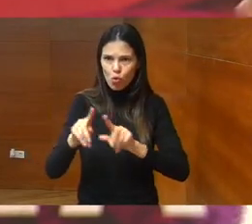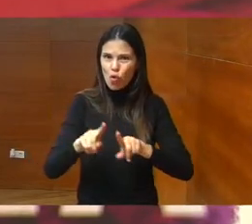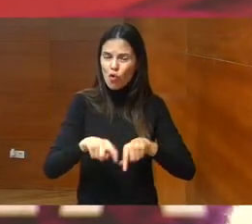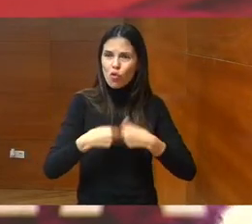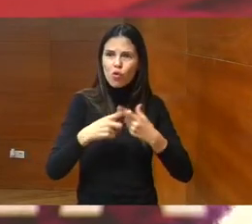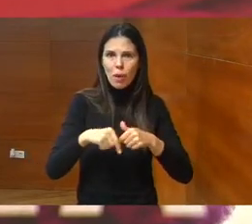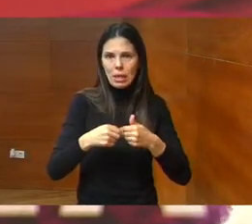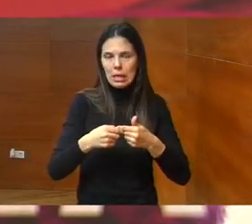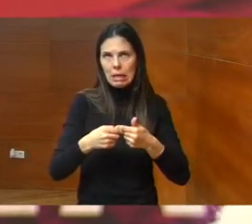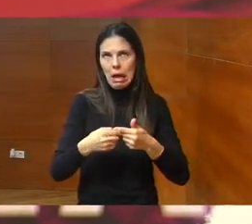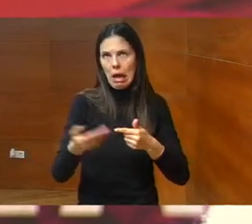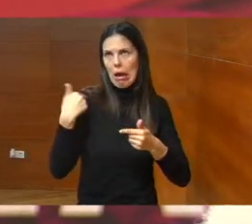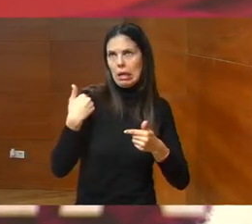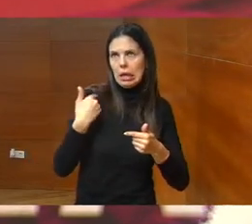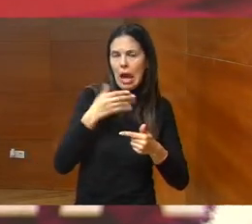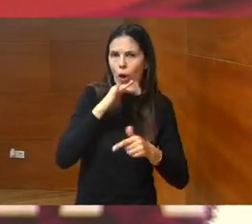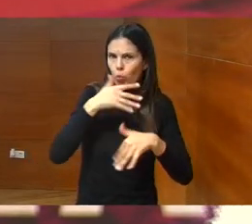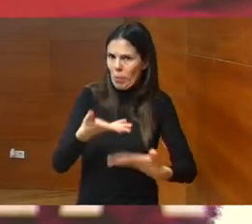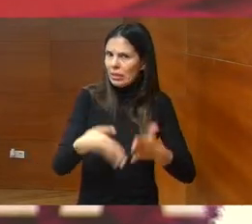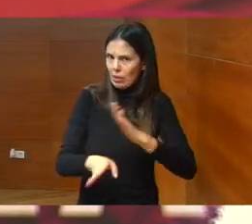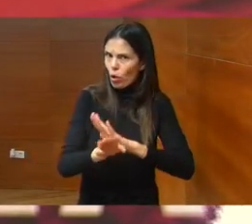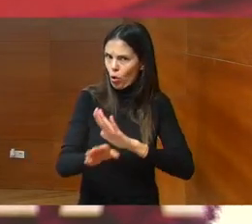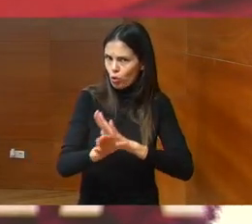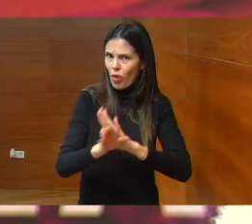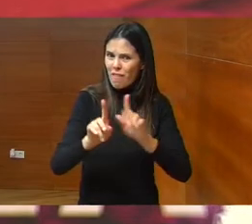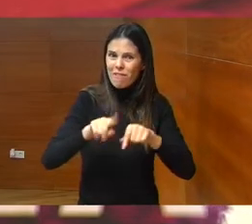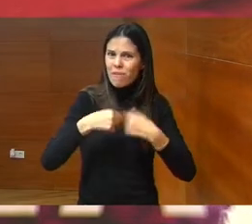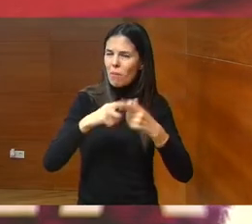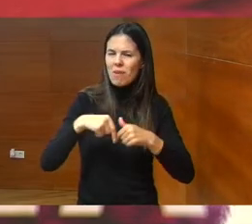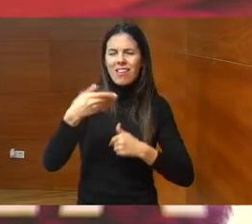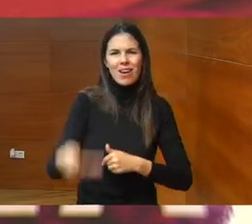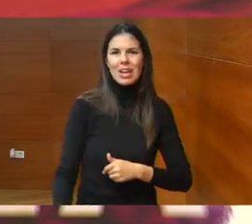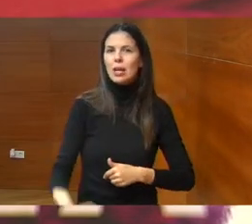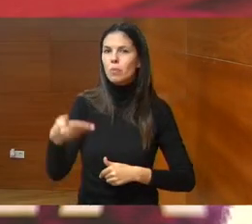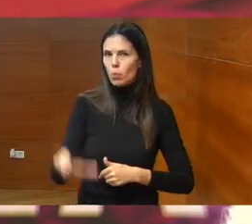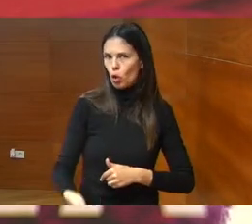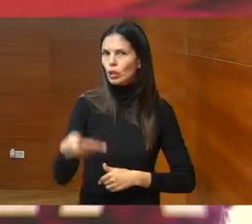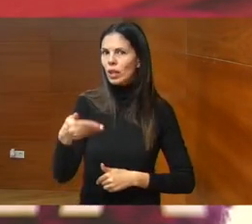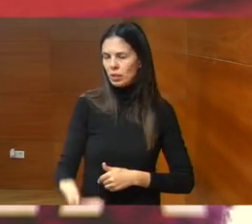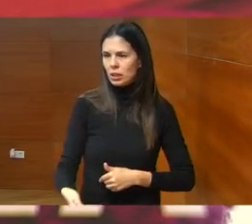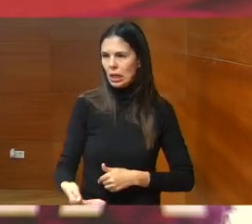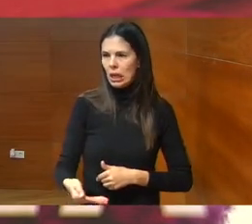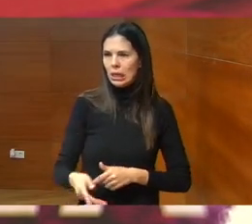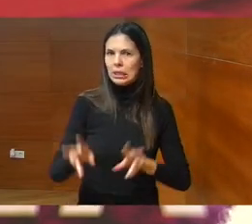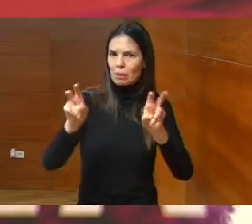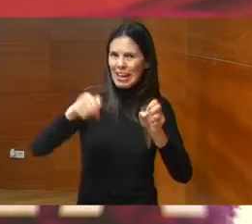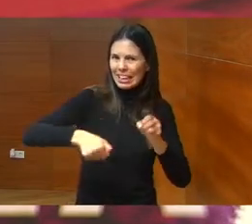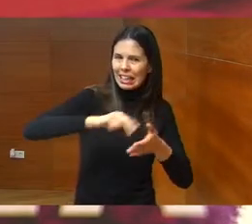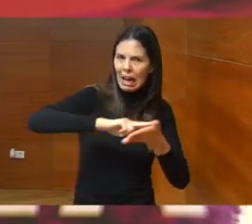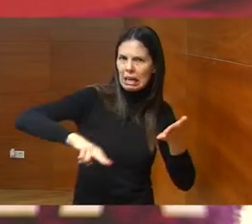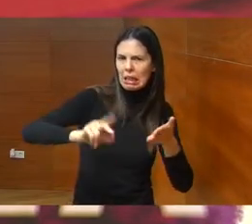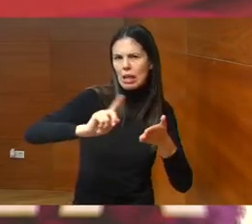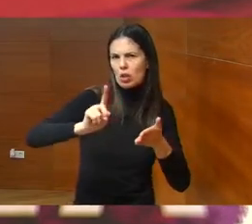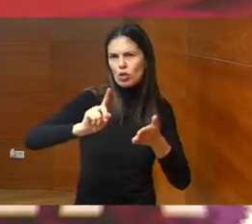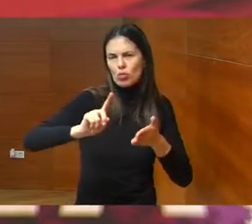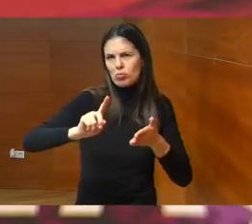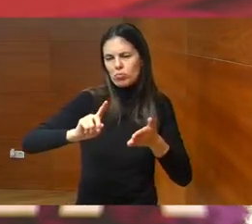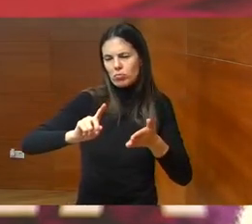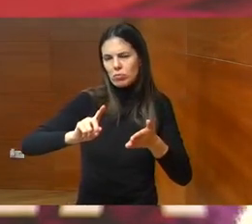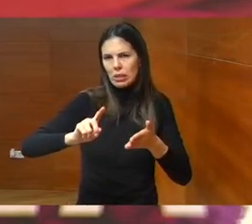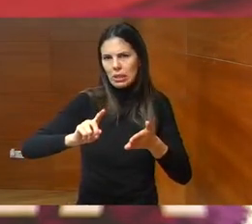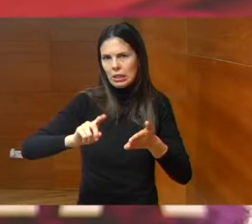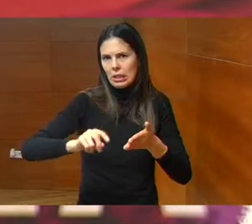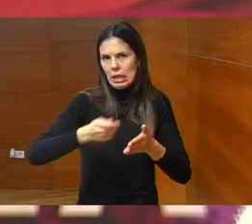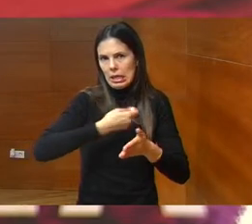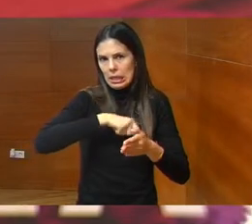y sigue siendo una familia muy importante no son a nivel Galicia sino a nivel a nivel